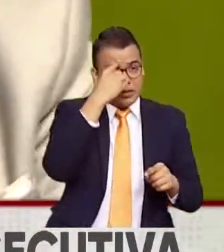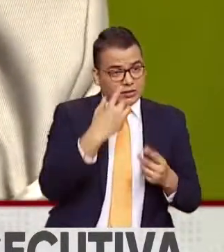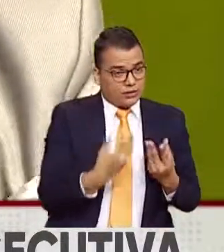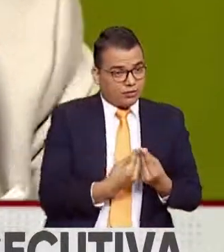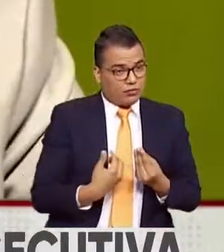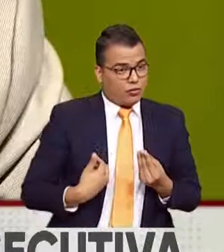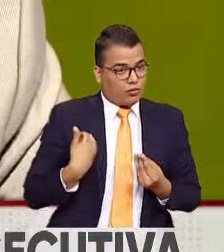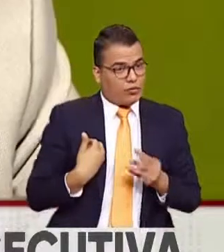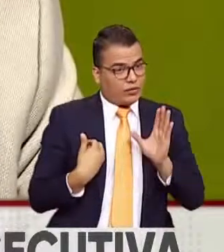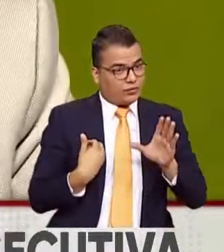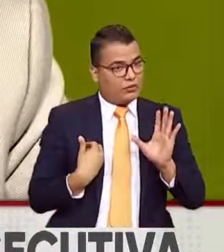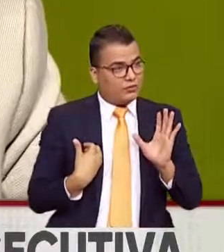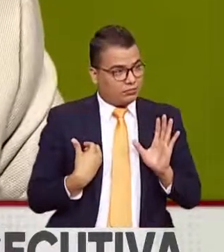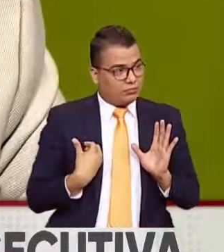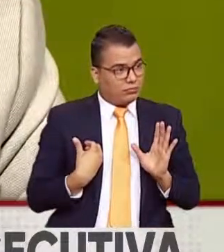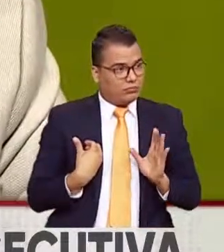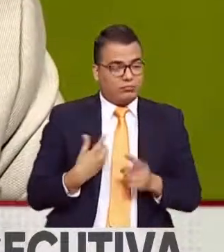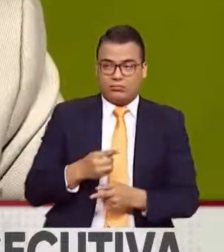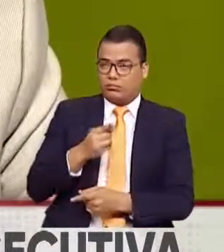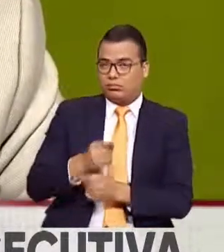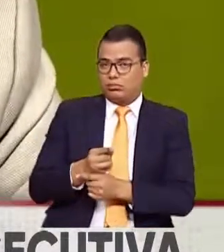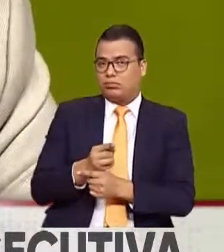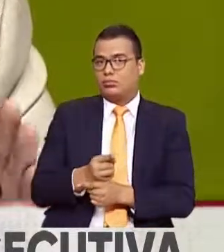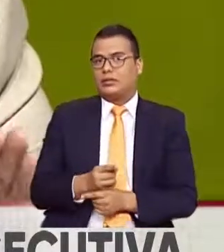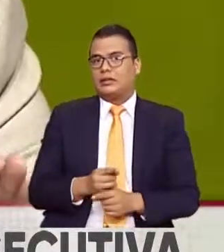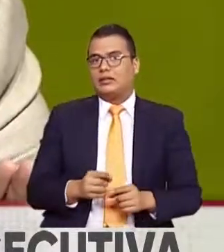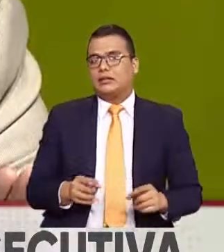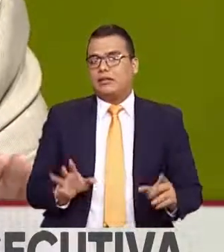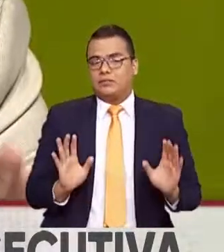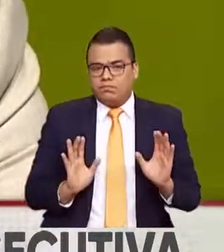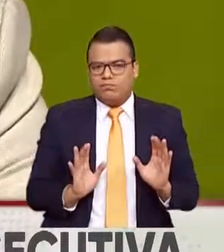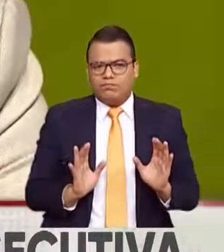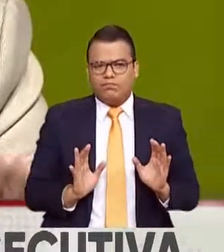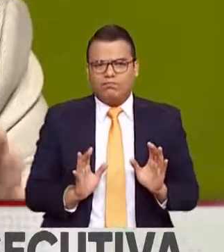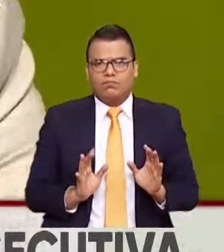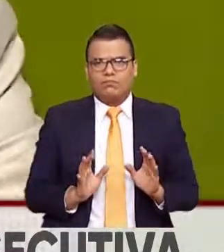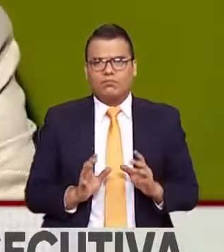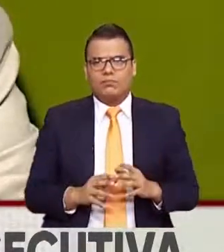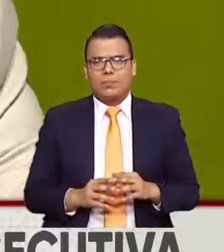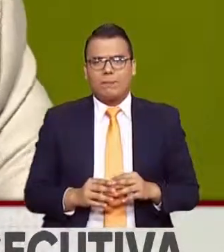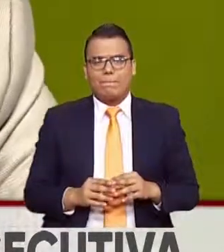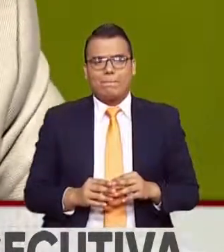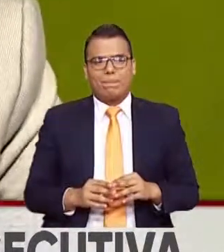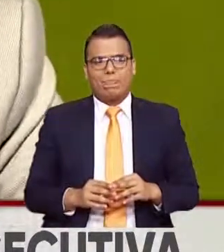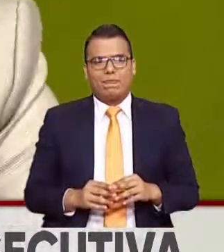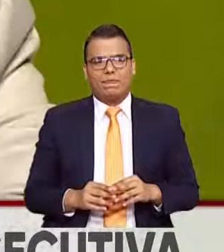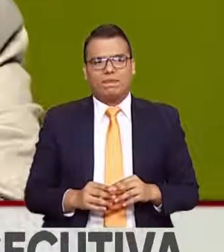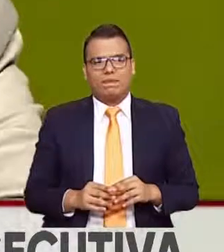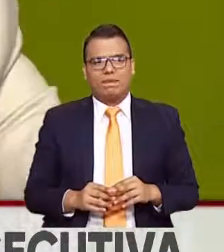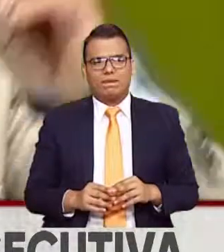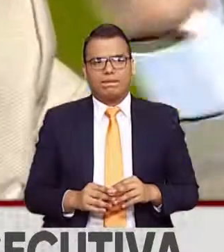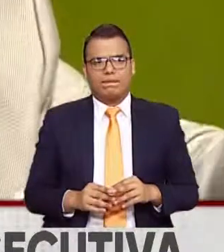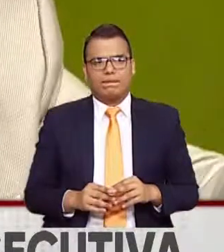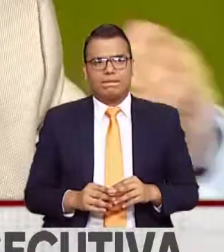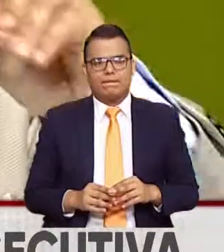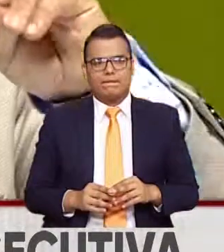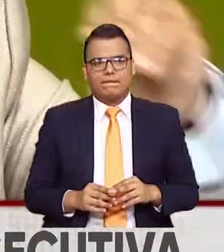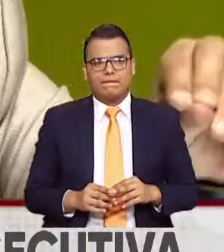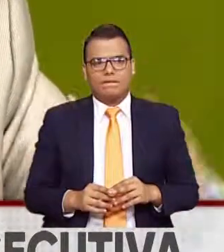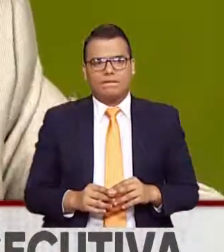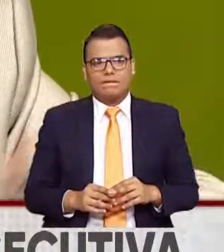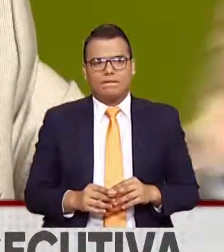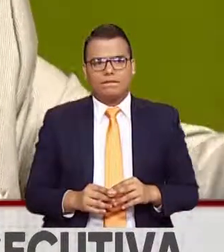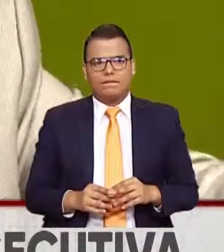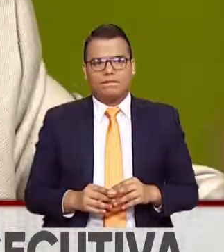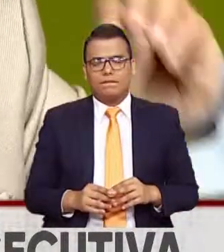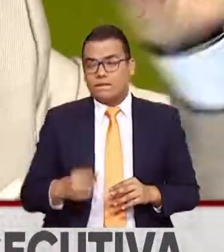es así porque nuestro modelo de entrada definimos lo que éramos y usted ha hablado de johan cruyff que es el estilo que